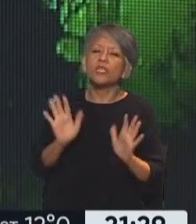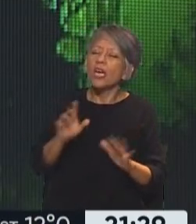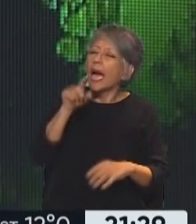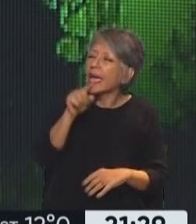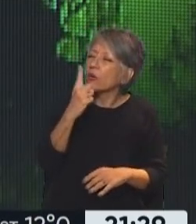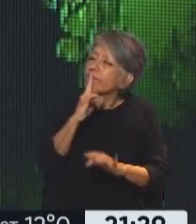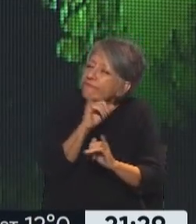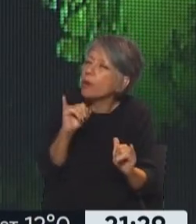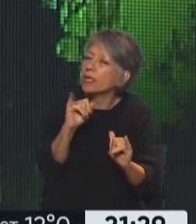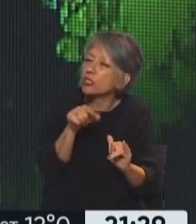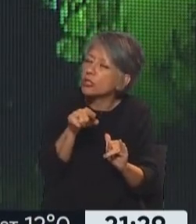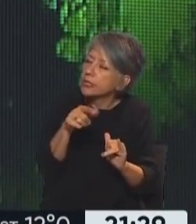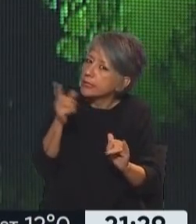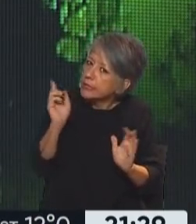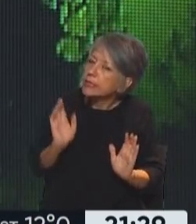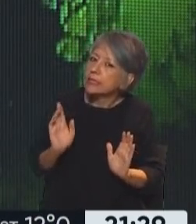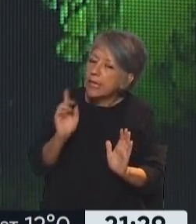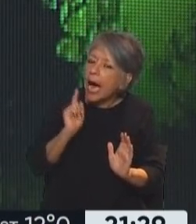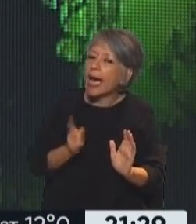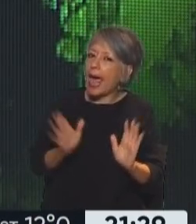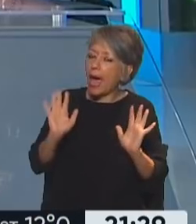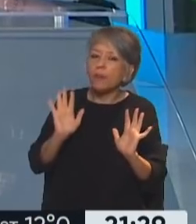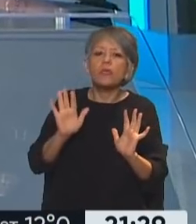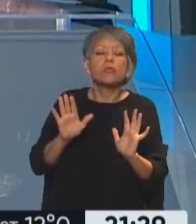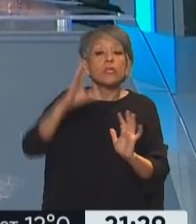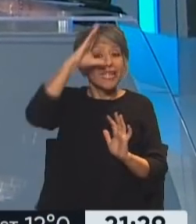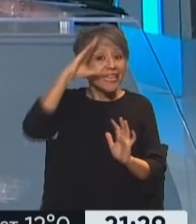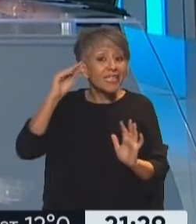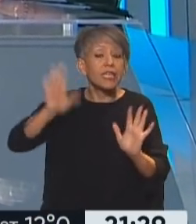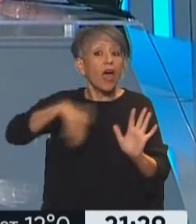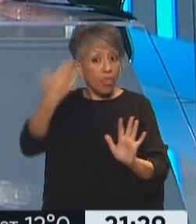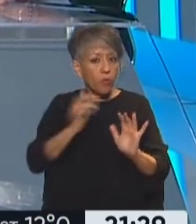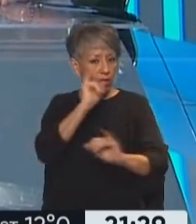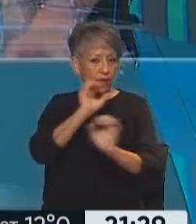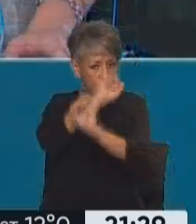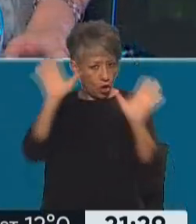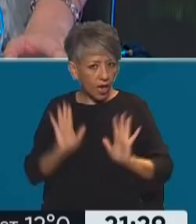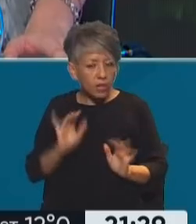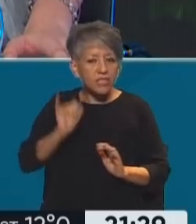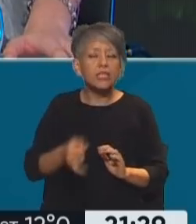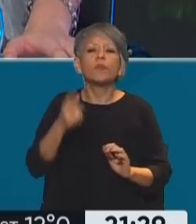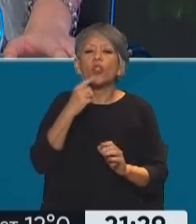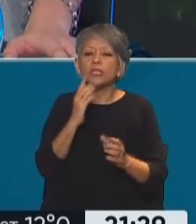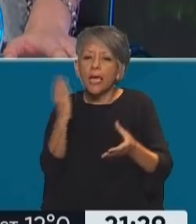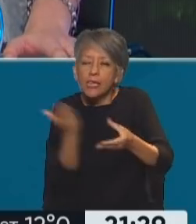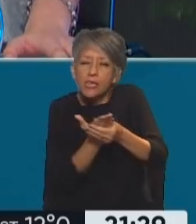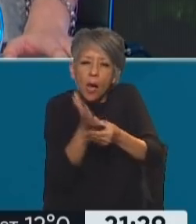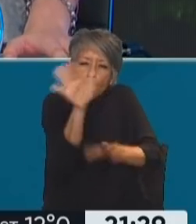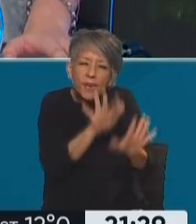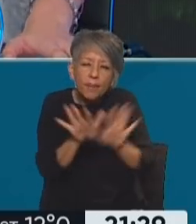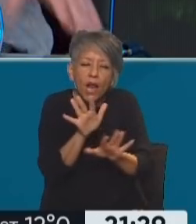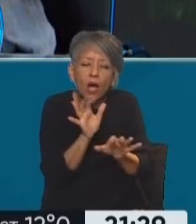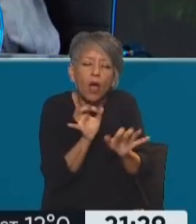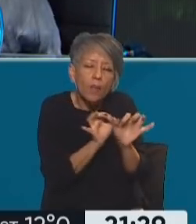un dato que es grave. Si no fuera que Cristina Fernández de Kirchner después lo aclaró, que es el pliego hecho a medida de lo que